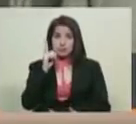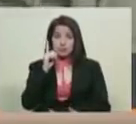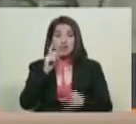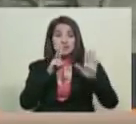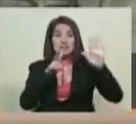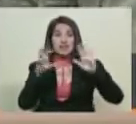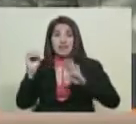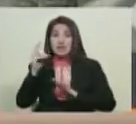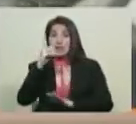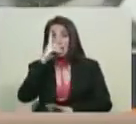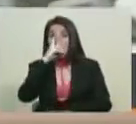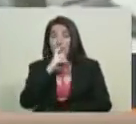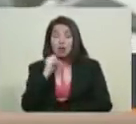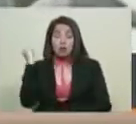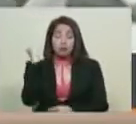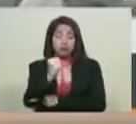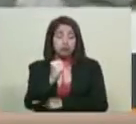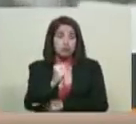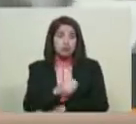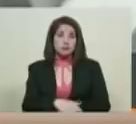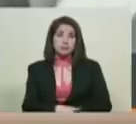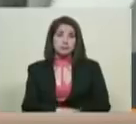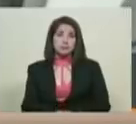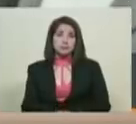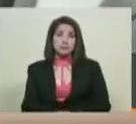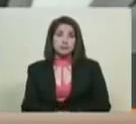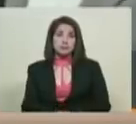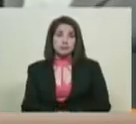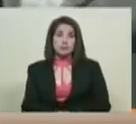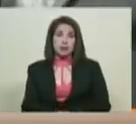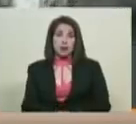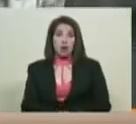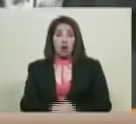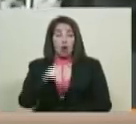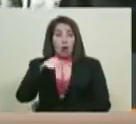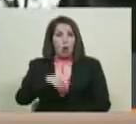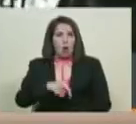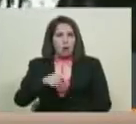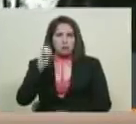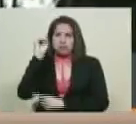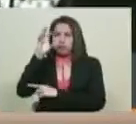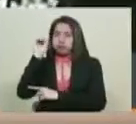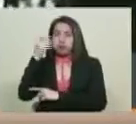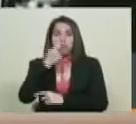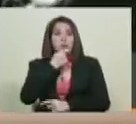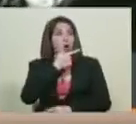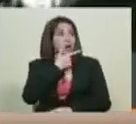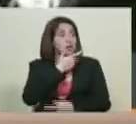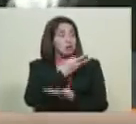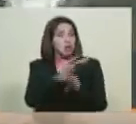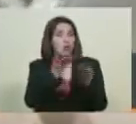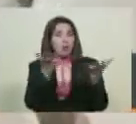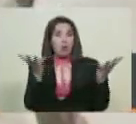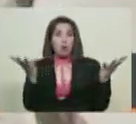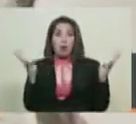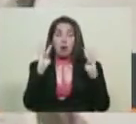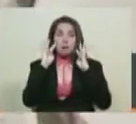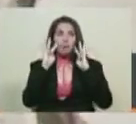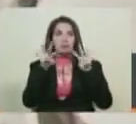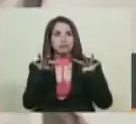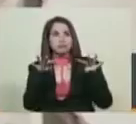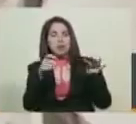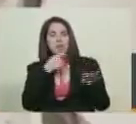70 años, y por eso, ya que teníamos este acto tan bonito, así, a mí me gusta mucho ver